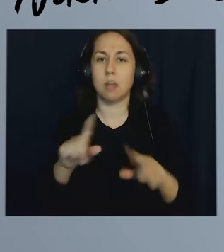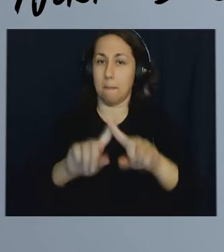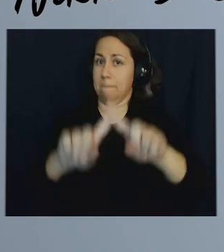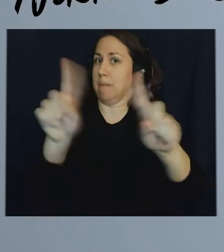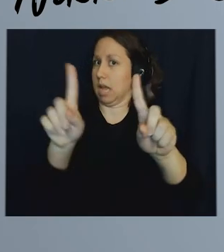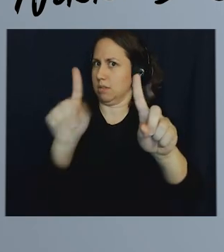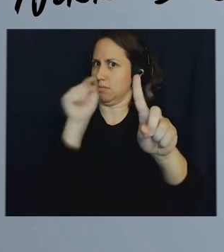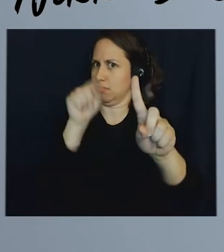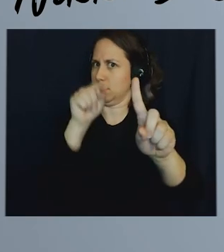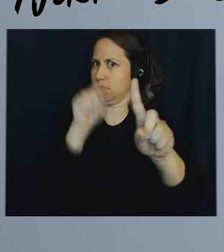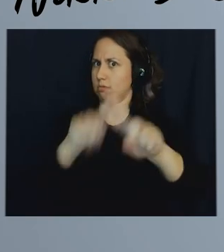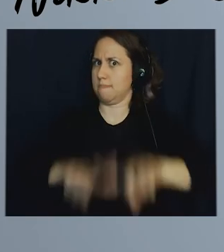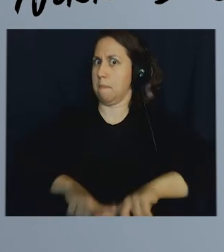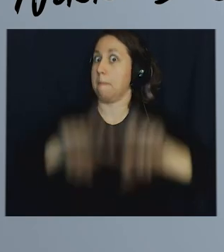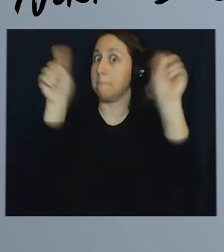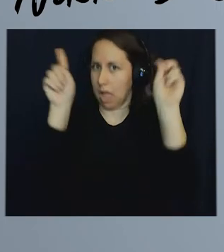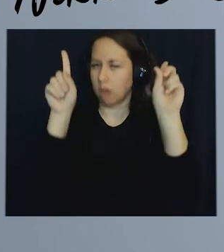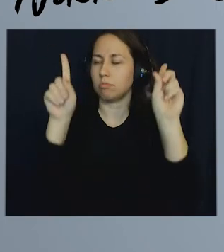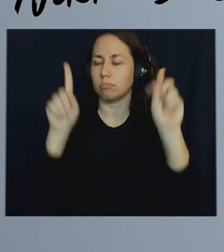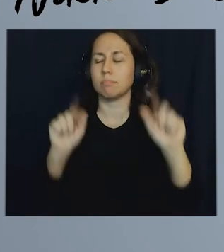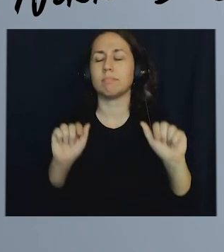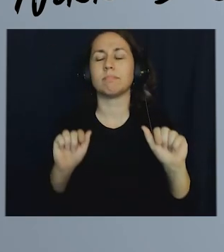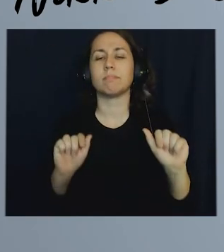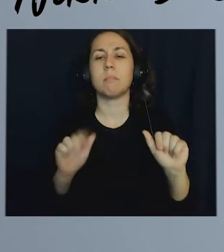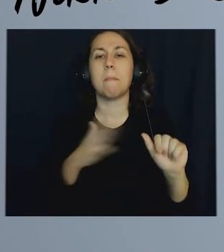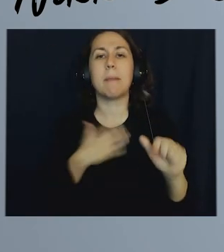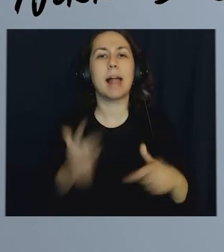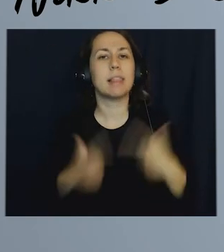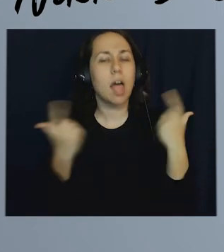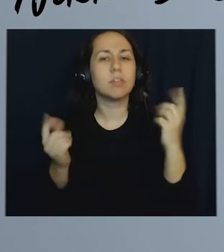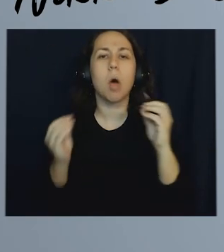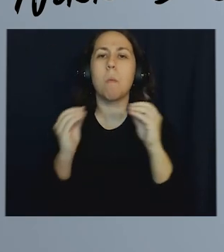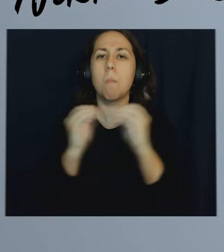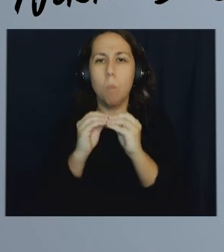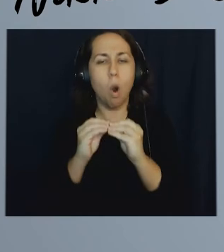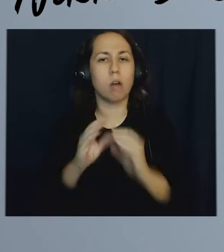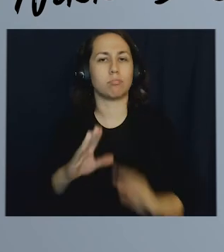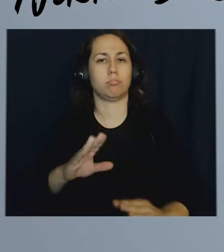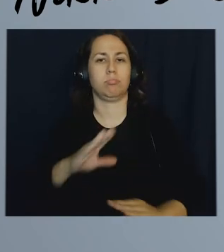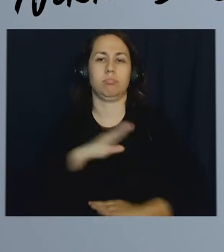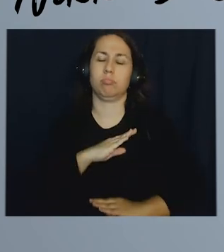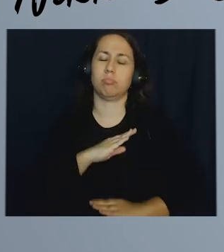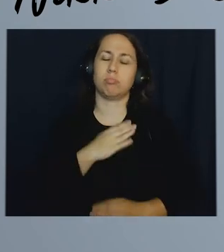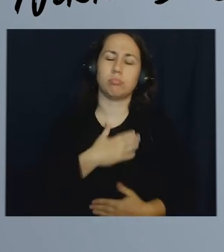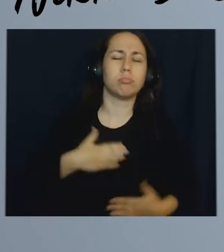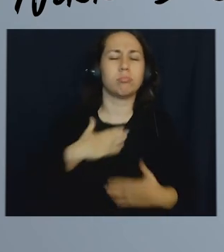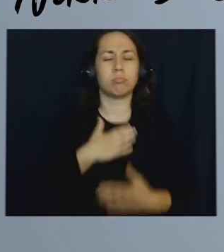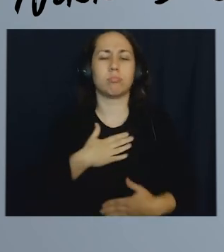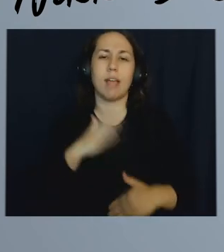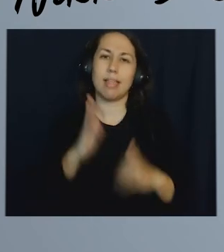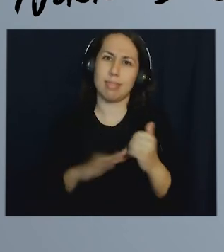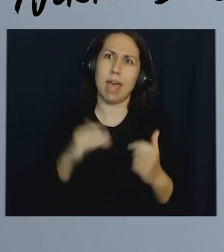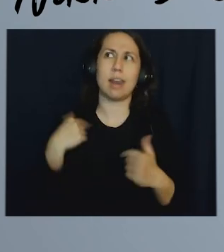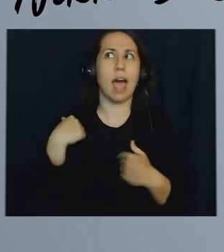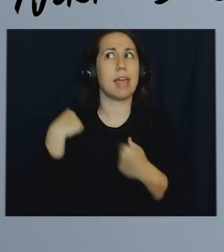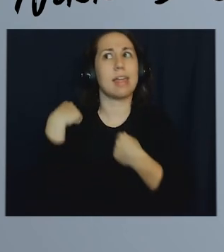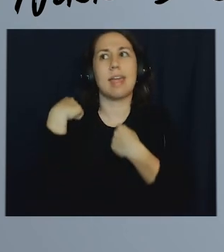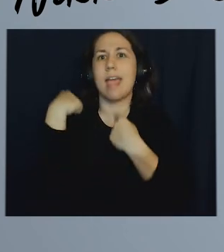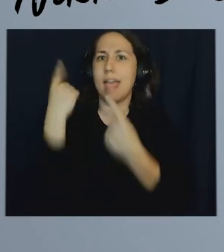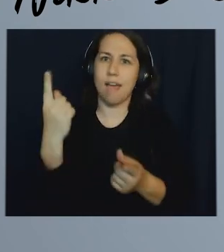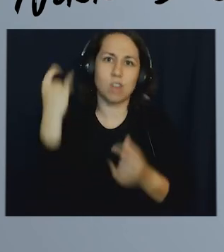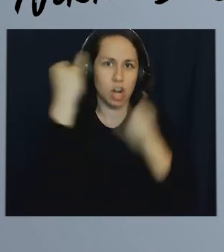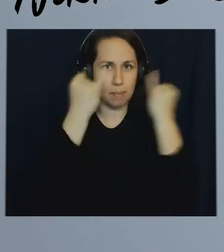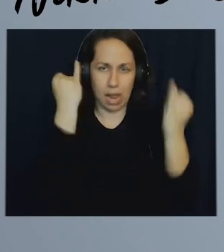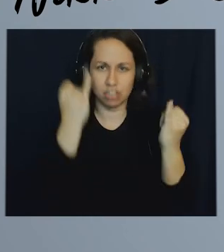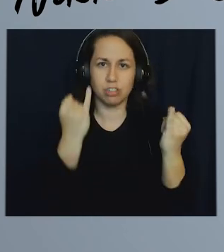mundo, la gente que conoces y la gente que no conoces. Sigue abierta y curiosa de algo que se siente distinto o